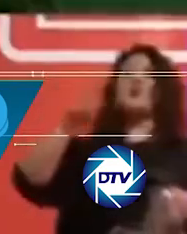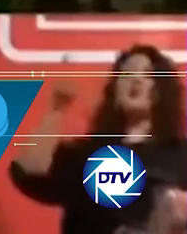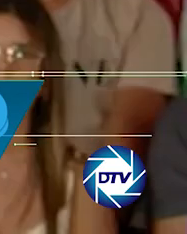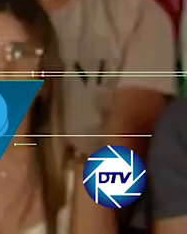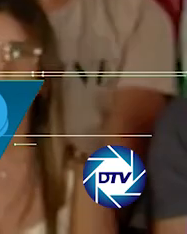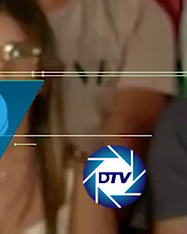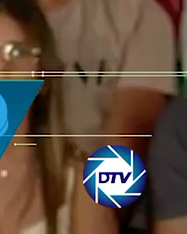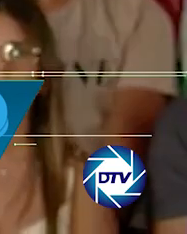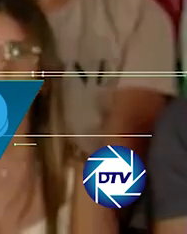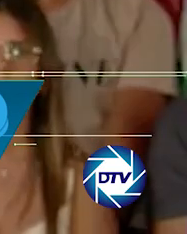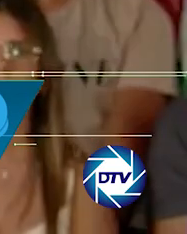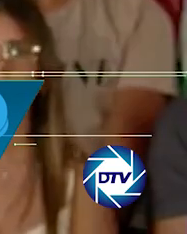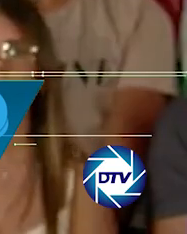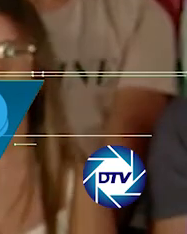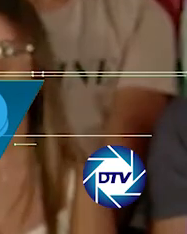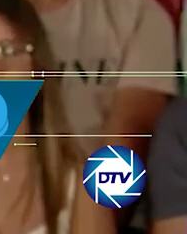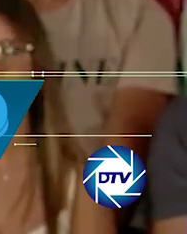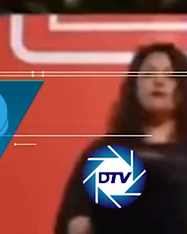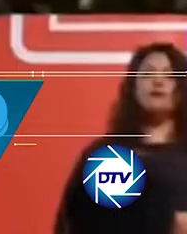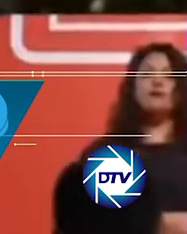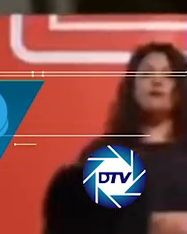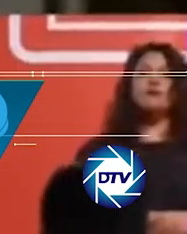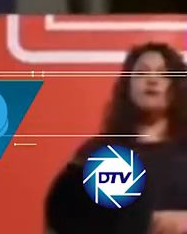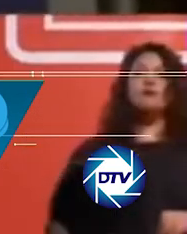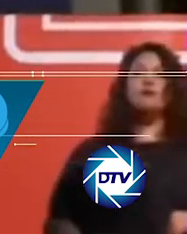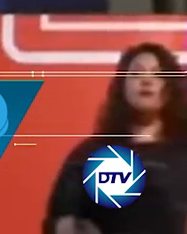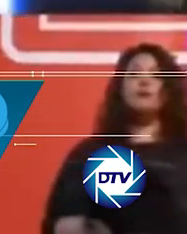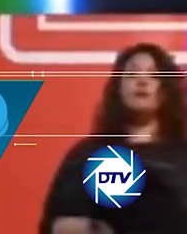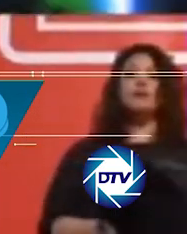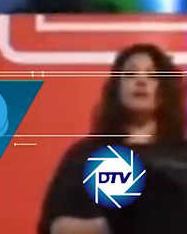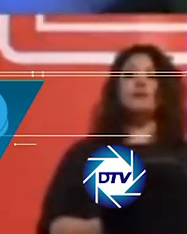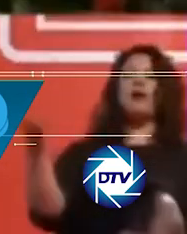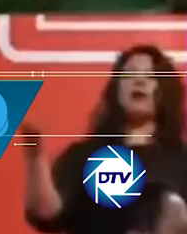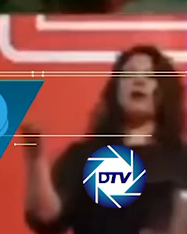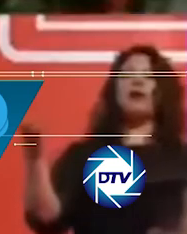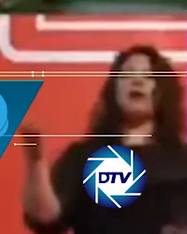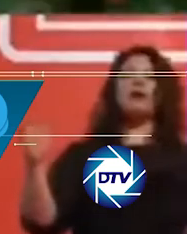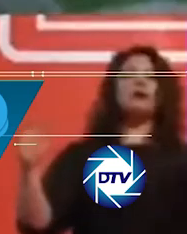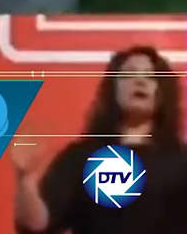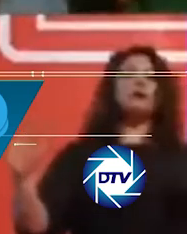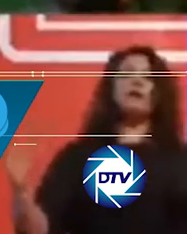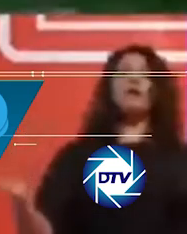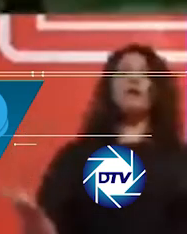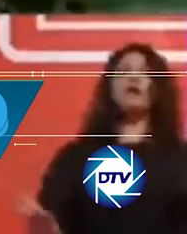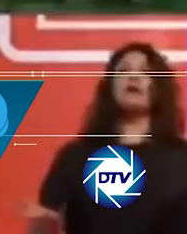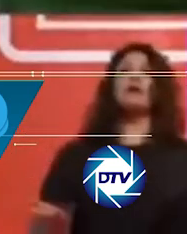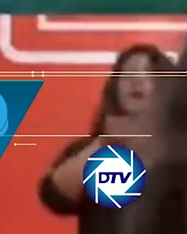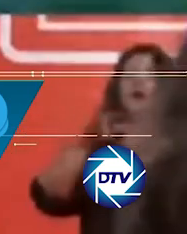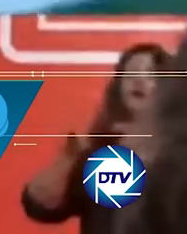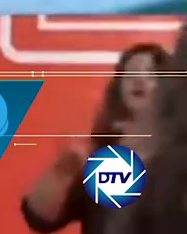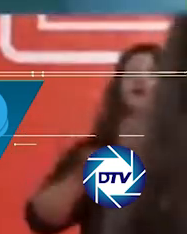sacar los del Partido Popular, que no están muy por la labor, la verdad, pero sí te lo puede sacar Vox, que está muy por